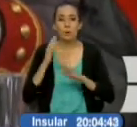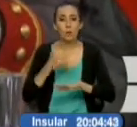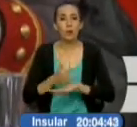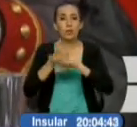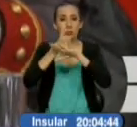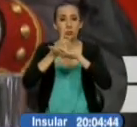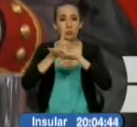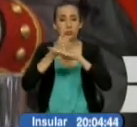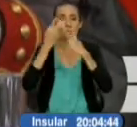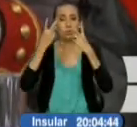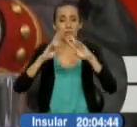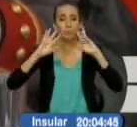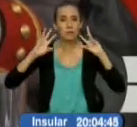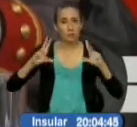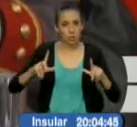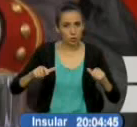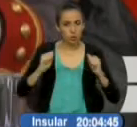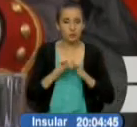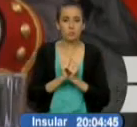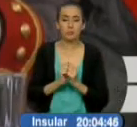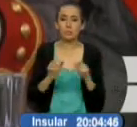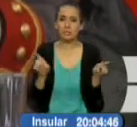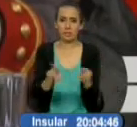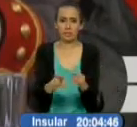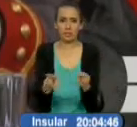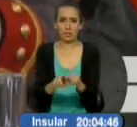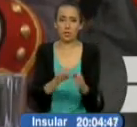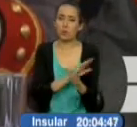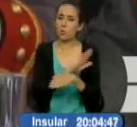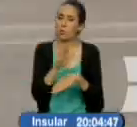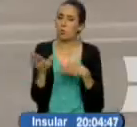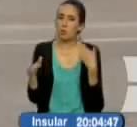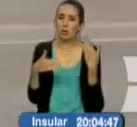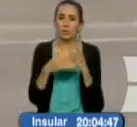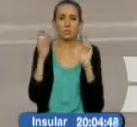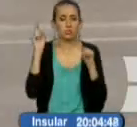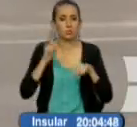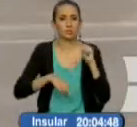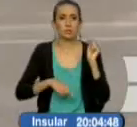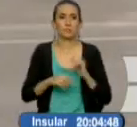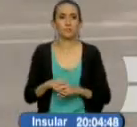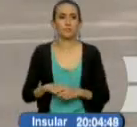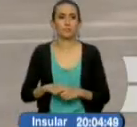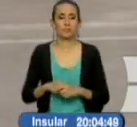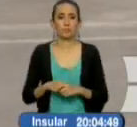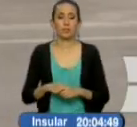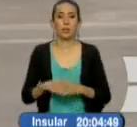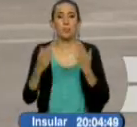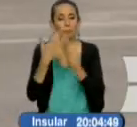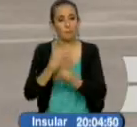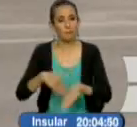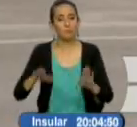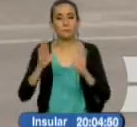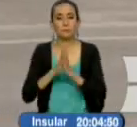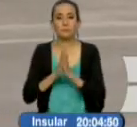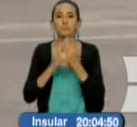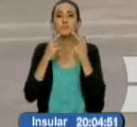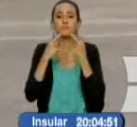autoritarismo y corrupción, vicios con los cuales nunca transigiré. El jefe de Estado culminó su discurso haciendo un llamado a las